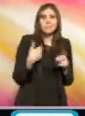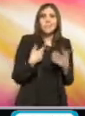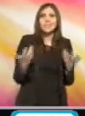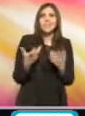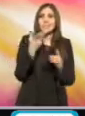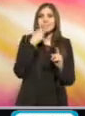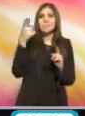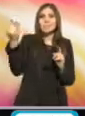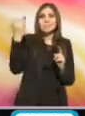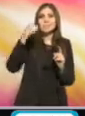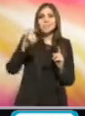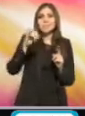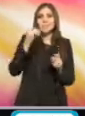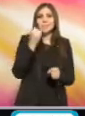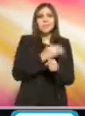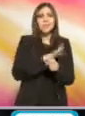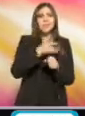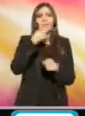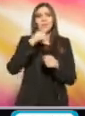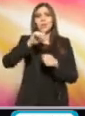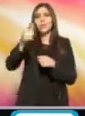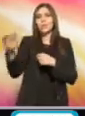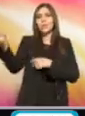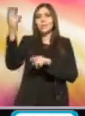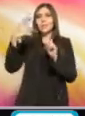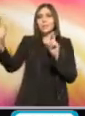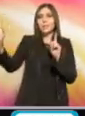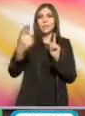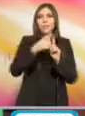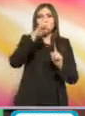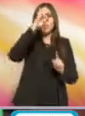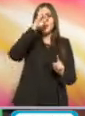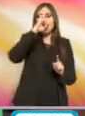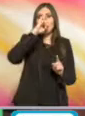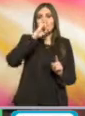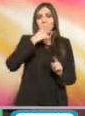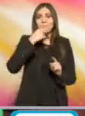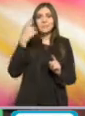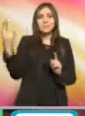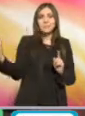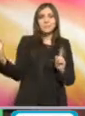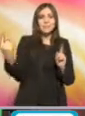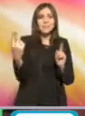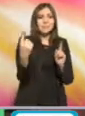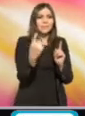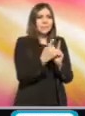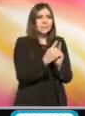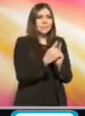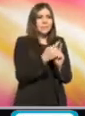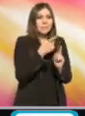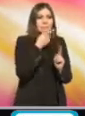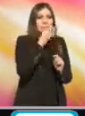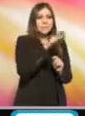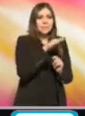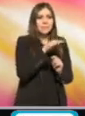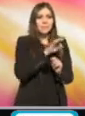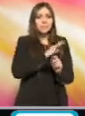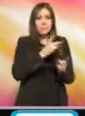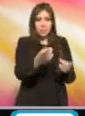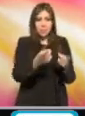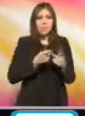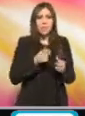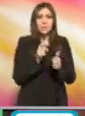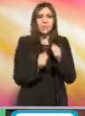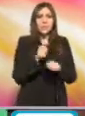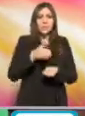puede ser. Sí, ¿en qué Llega un momento? cuate, galán, súper galán, ¿no? El guapo de la historia, llega y se le acerca y le dice, ¿me das tu